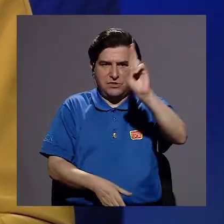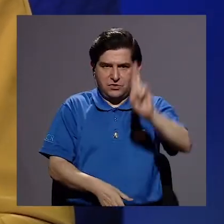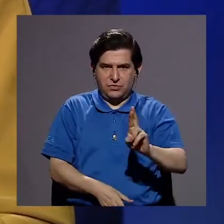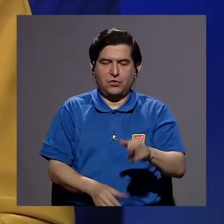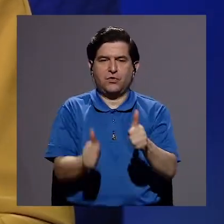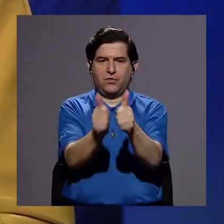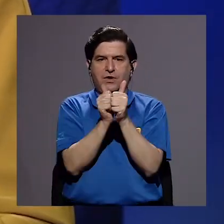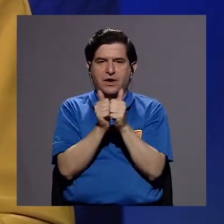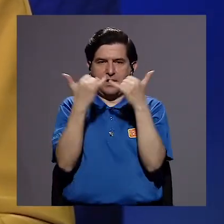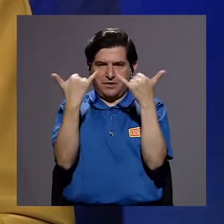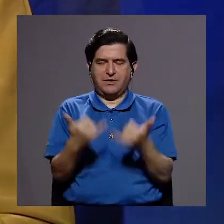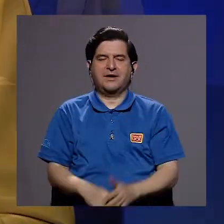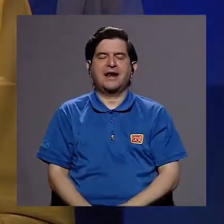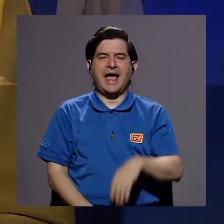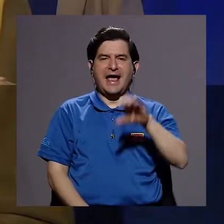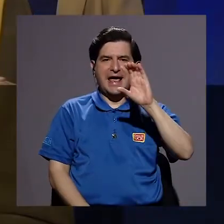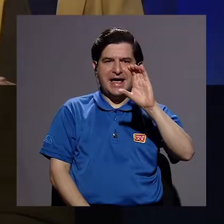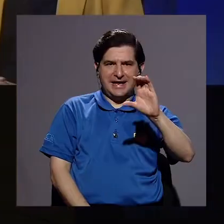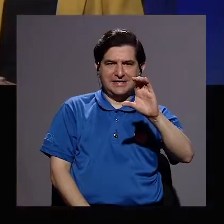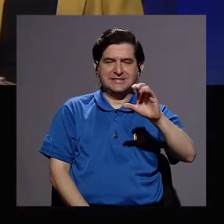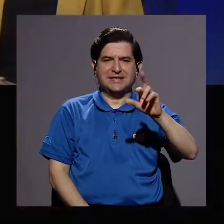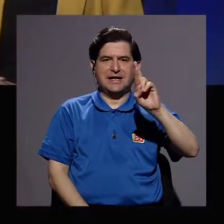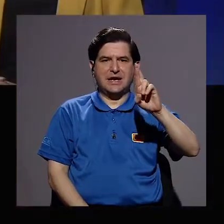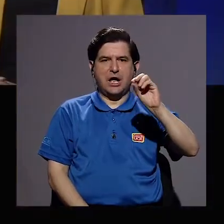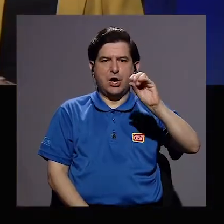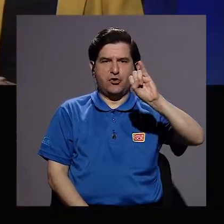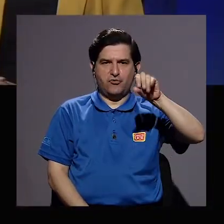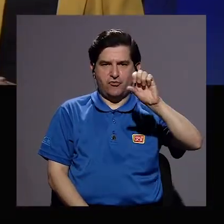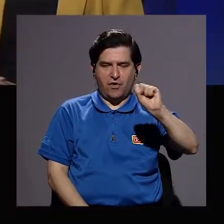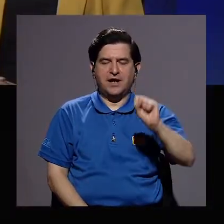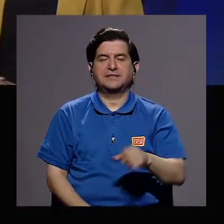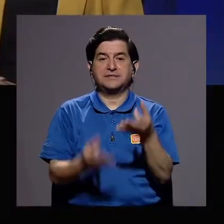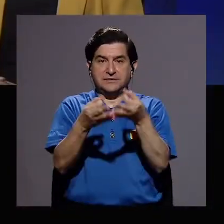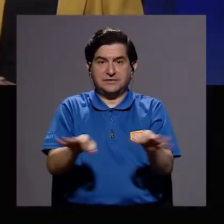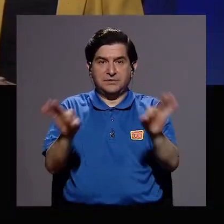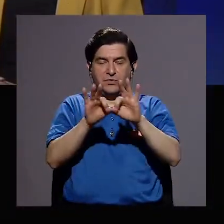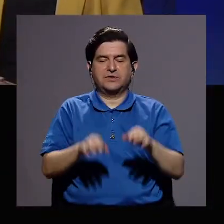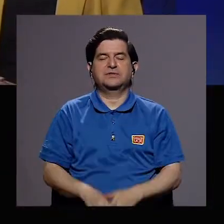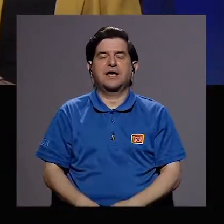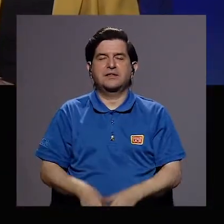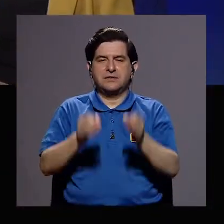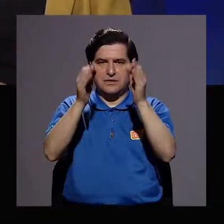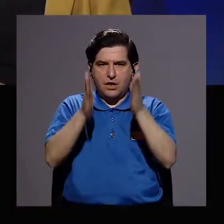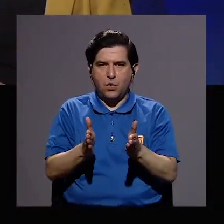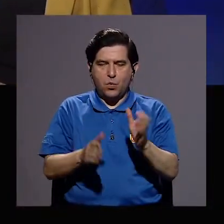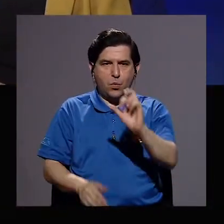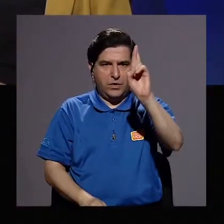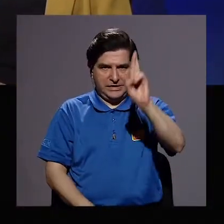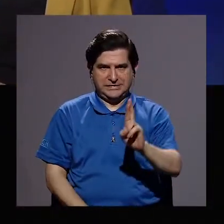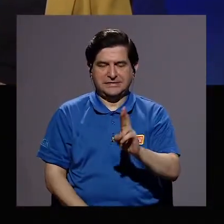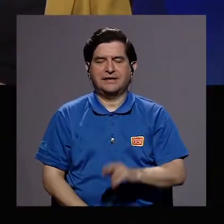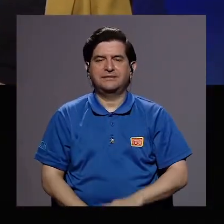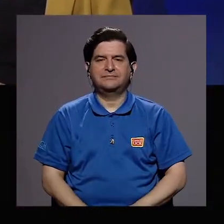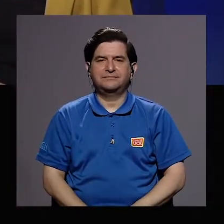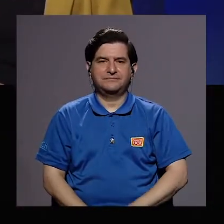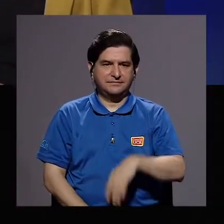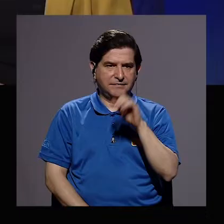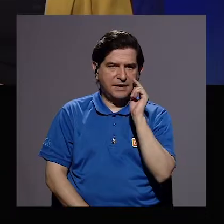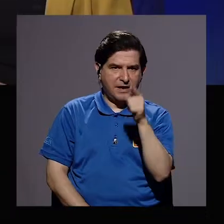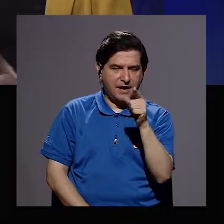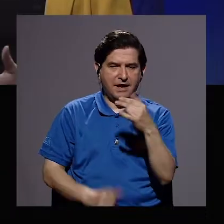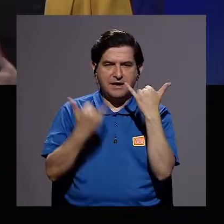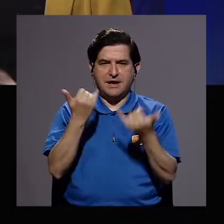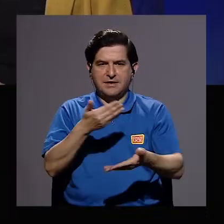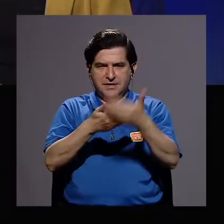Nos acompaña en esta ocasión doña Cristina Rojas, una destacada jurista costarricense,